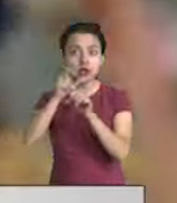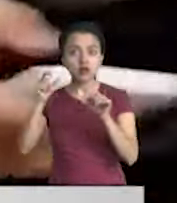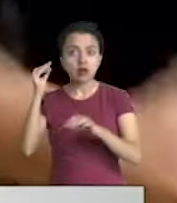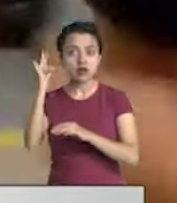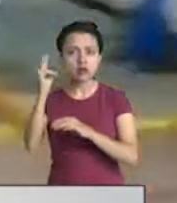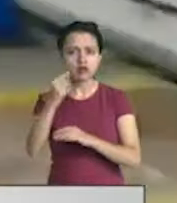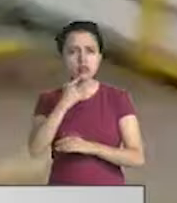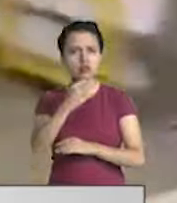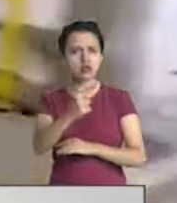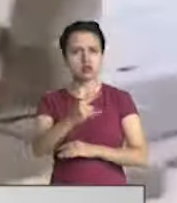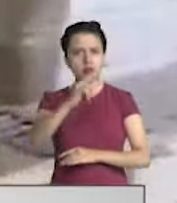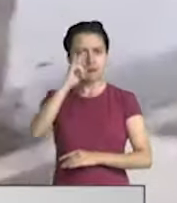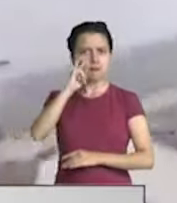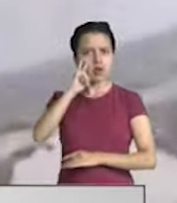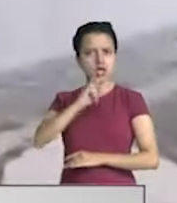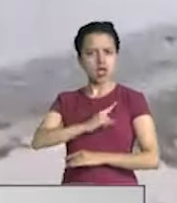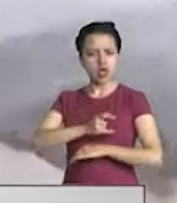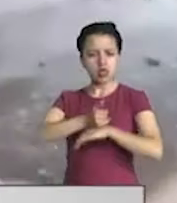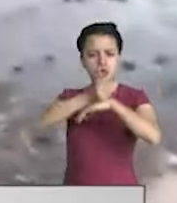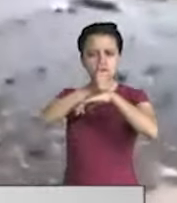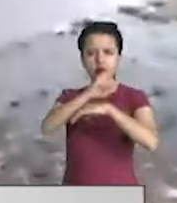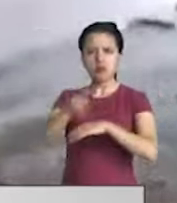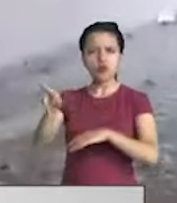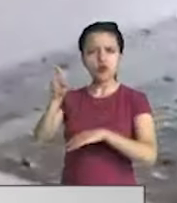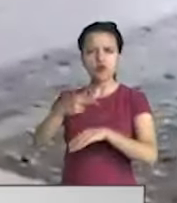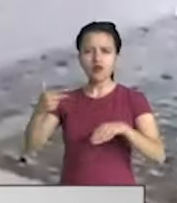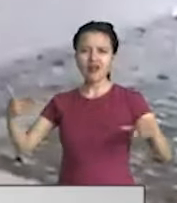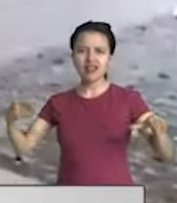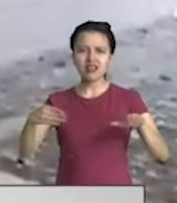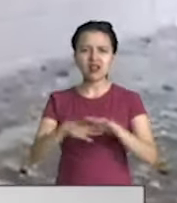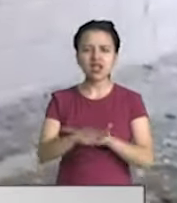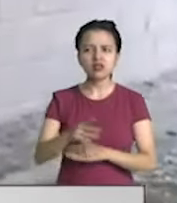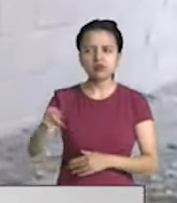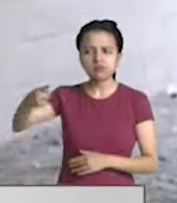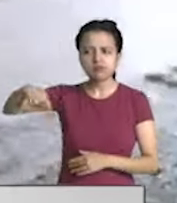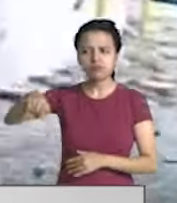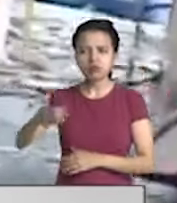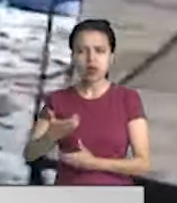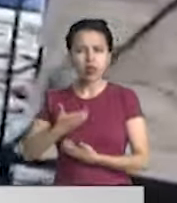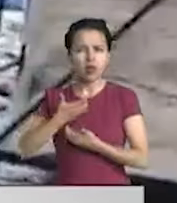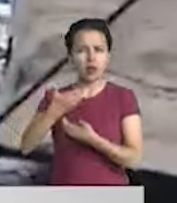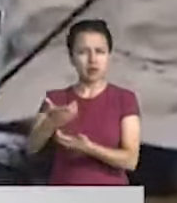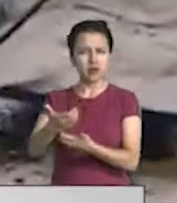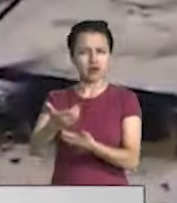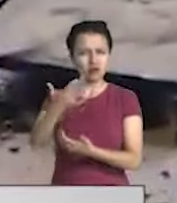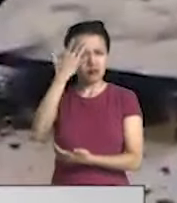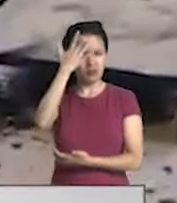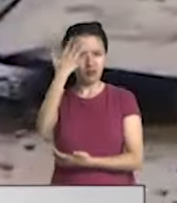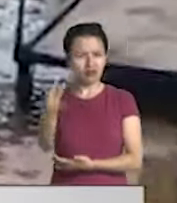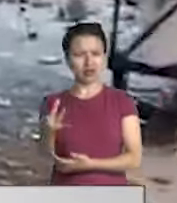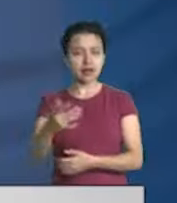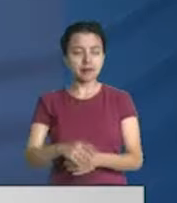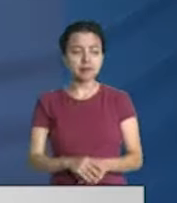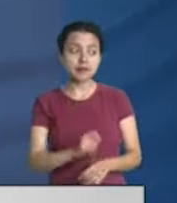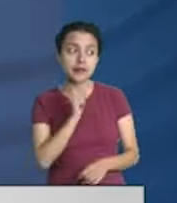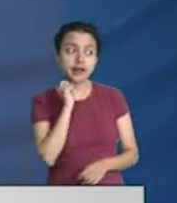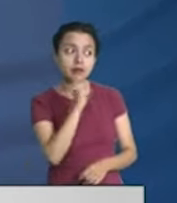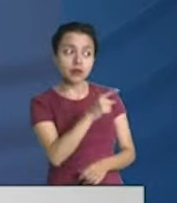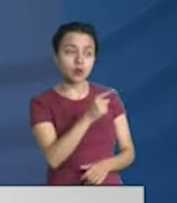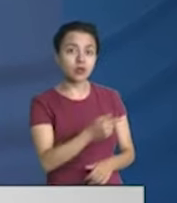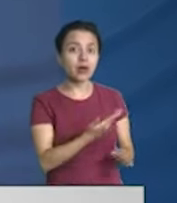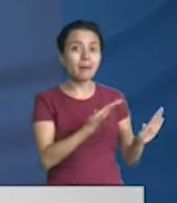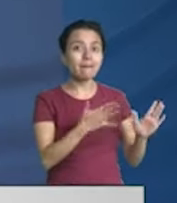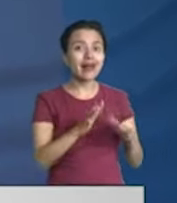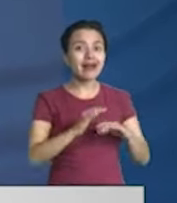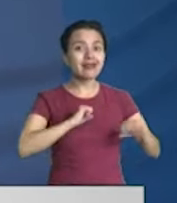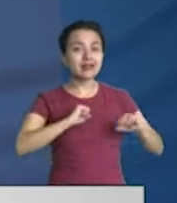emergencia. Luego emitieron un comunicado. Las autoridades evalúan sanciones a la compañía que no entregó el plan de gestión del riesgo. La empresa